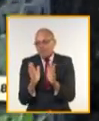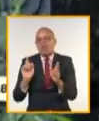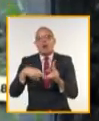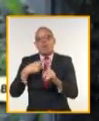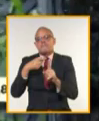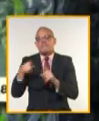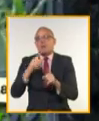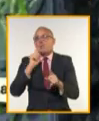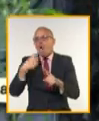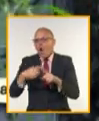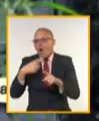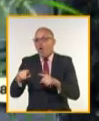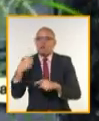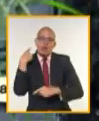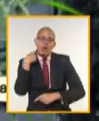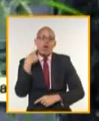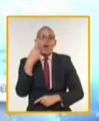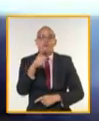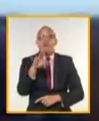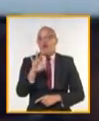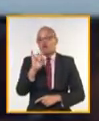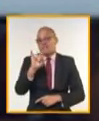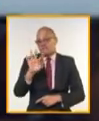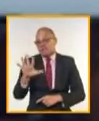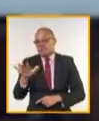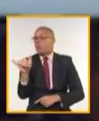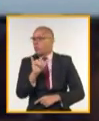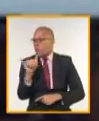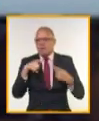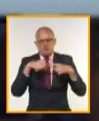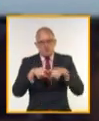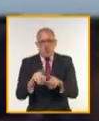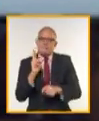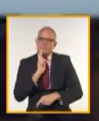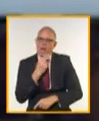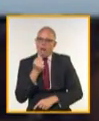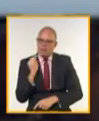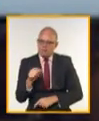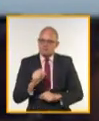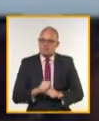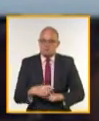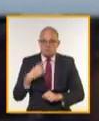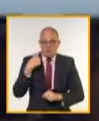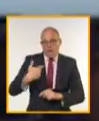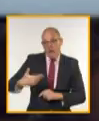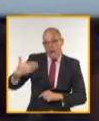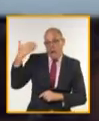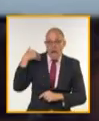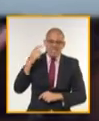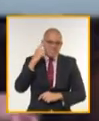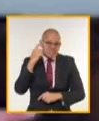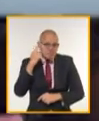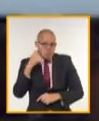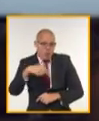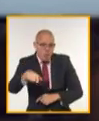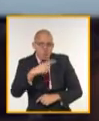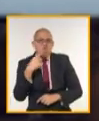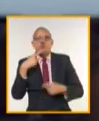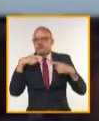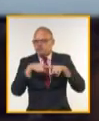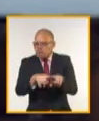por el héroe nacional José Martí. Participar en la Guerra de Independencia traía consigo una